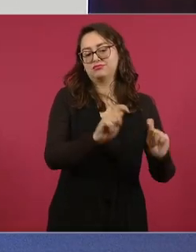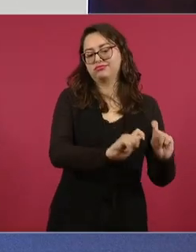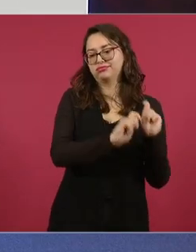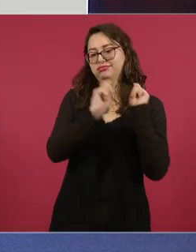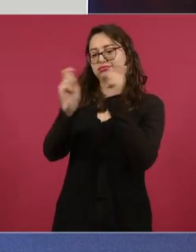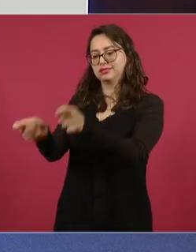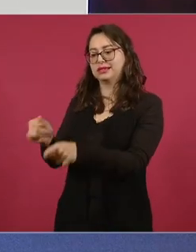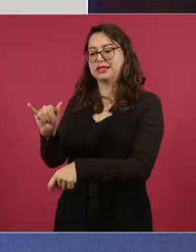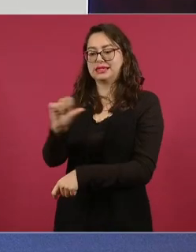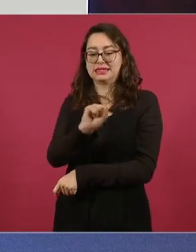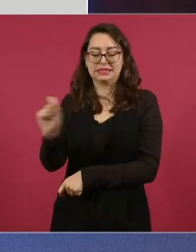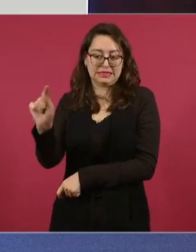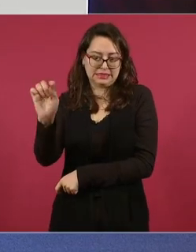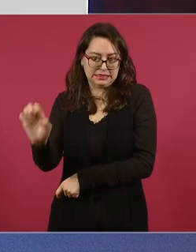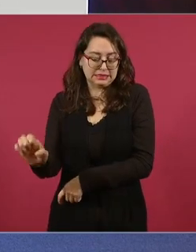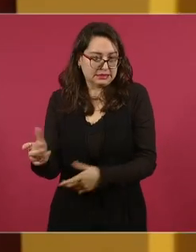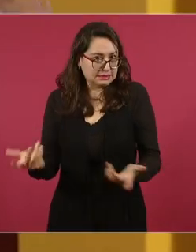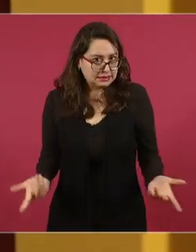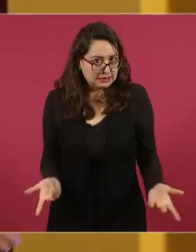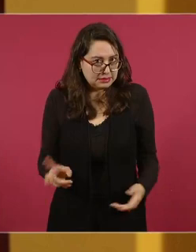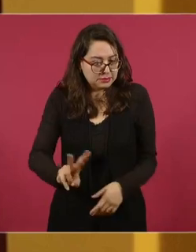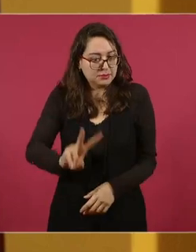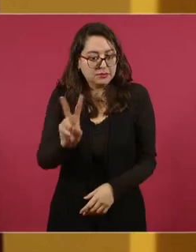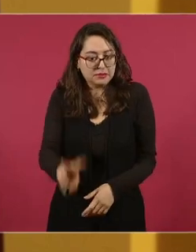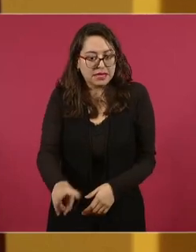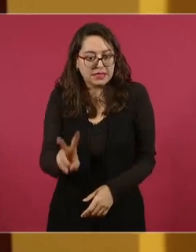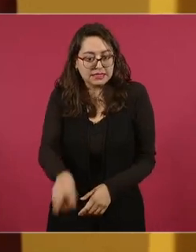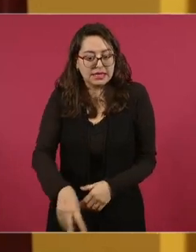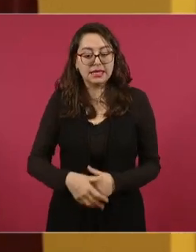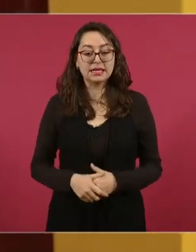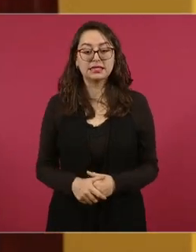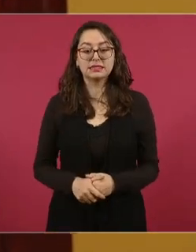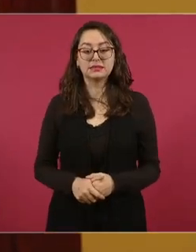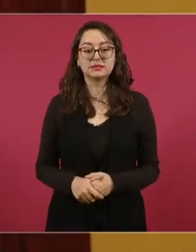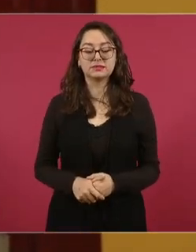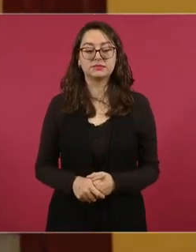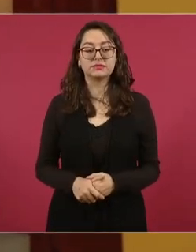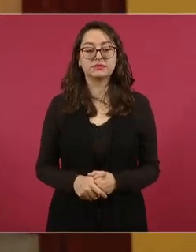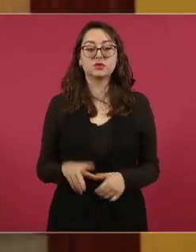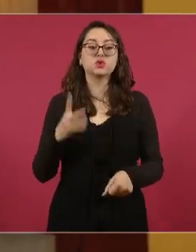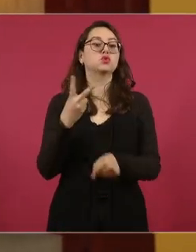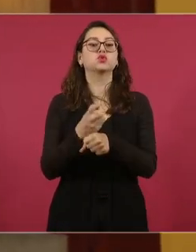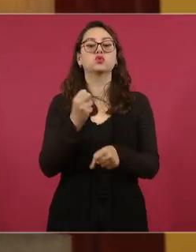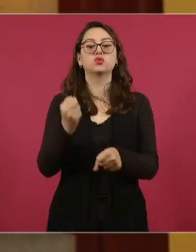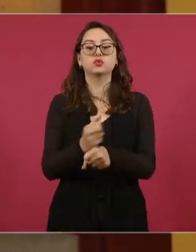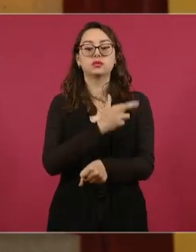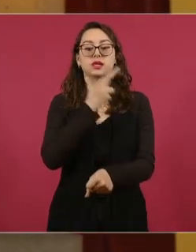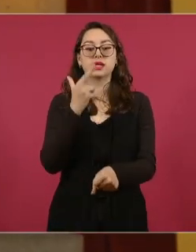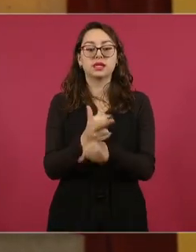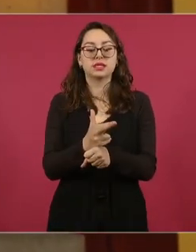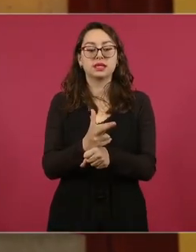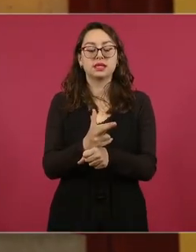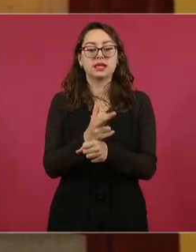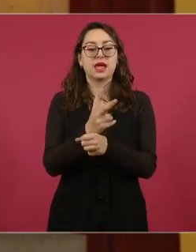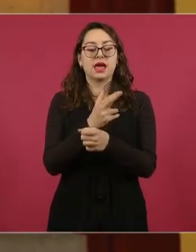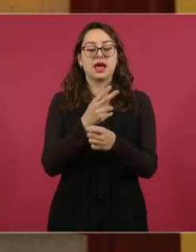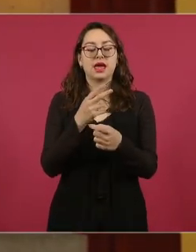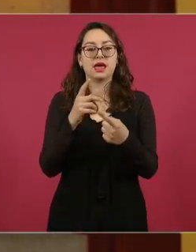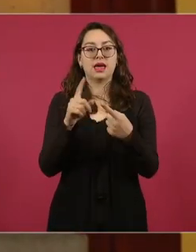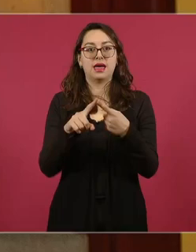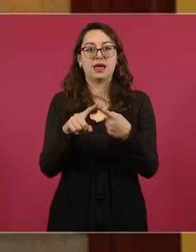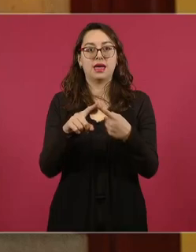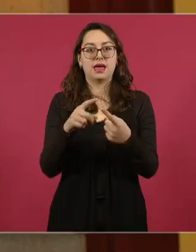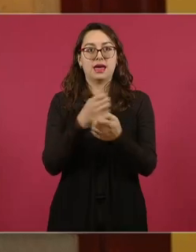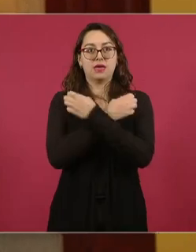yo sostengo que le entregaron el Issste la Subsecretaría de Educación Pública